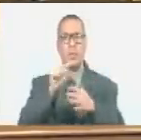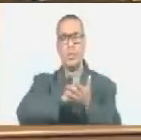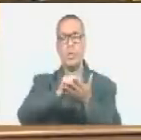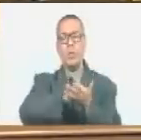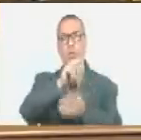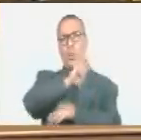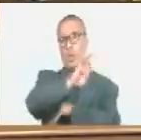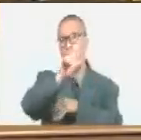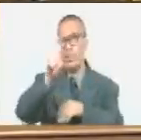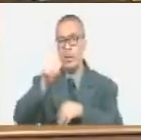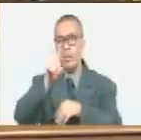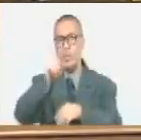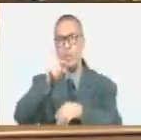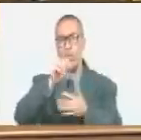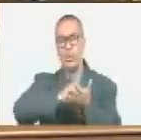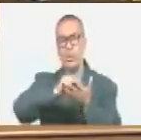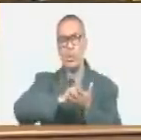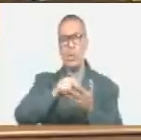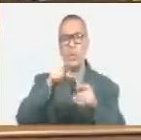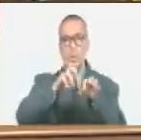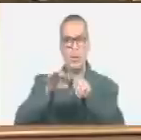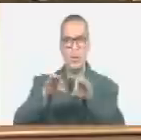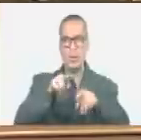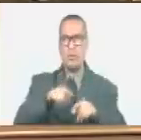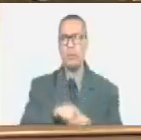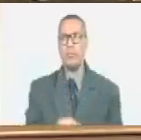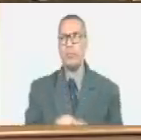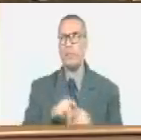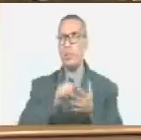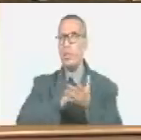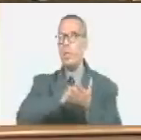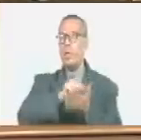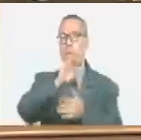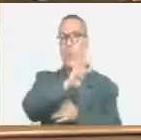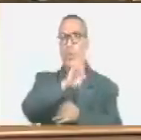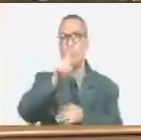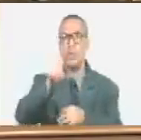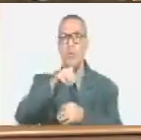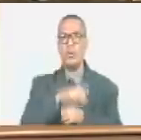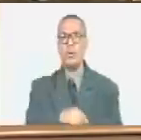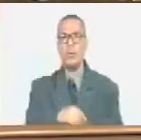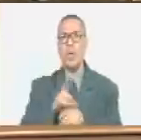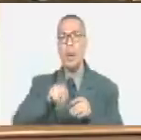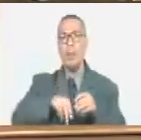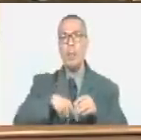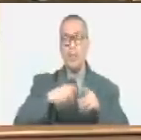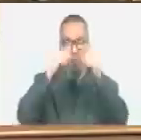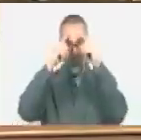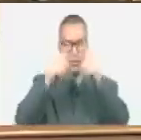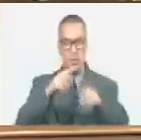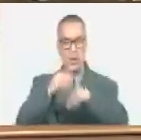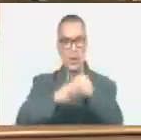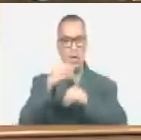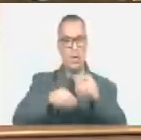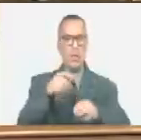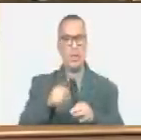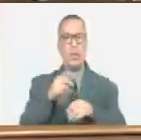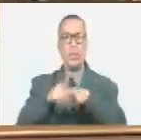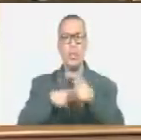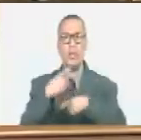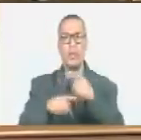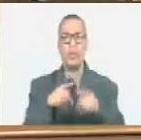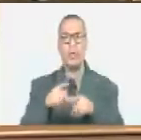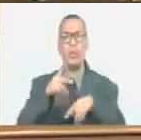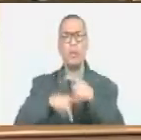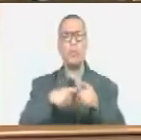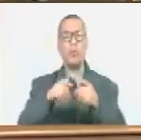artículo 41, quedando redactado de la siguiente manera. Artículo 41. Contra las decisiones dictadas en el desarrollo del